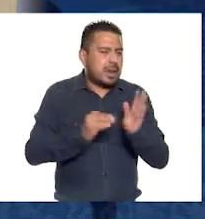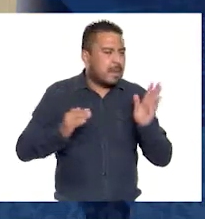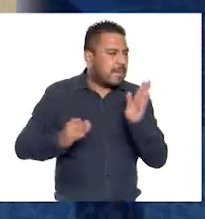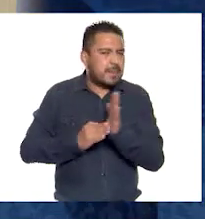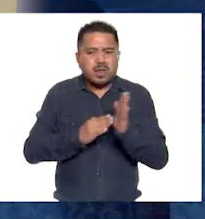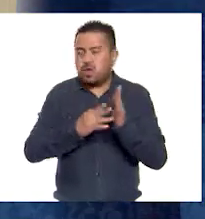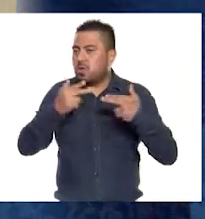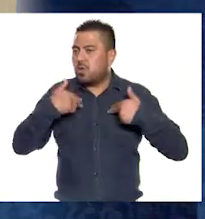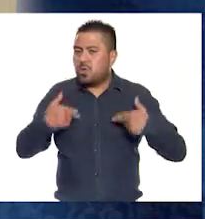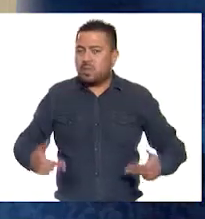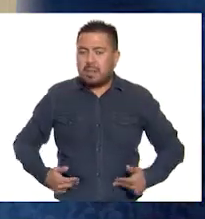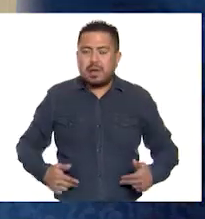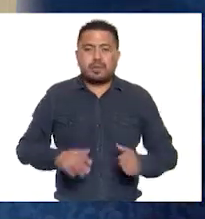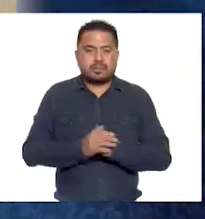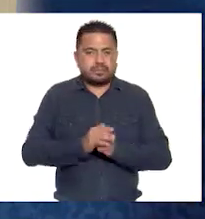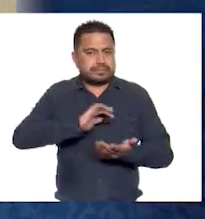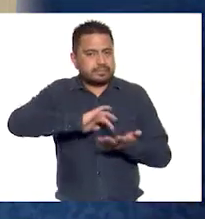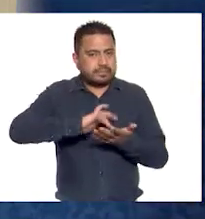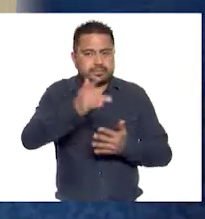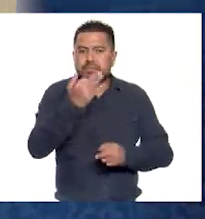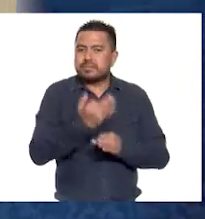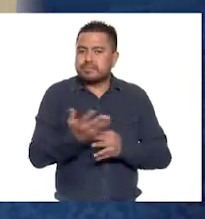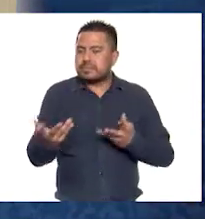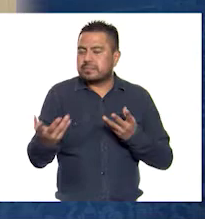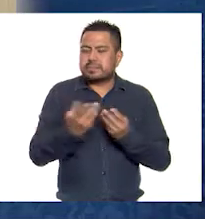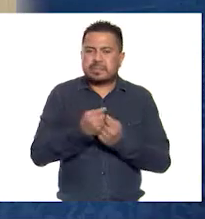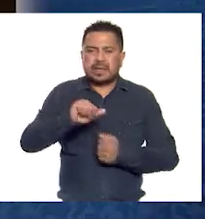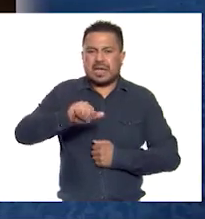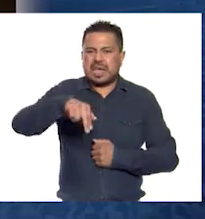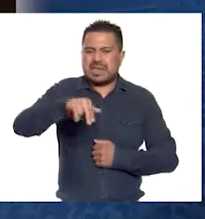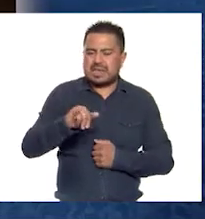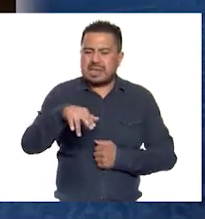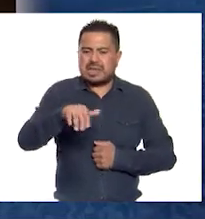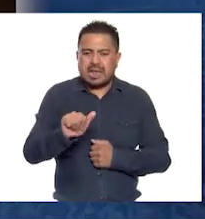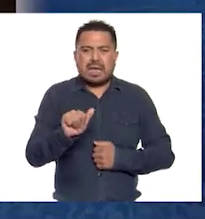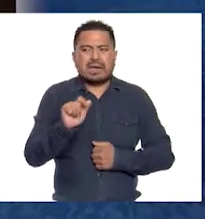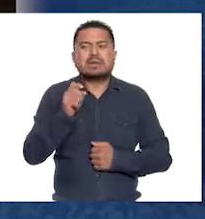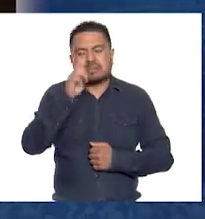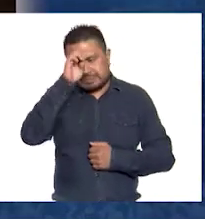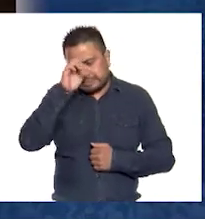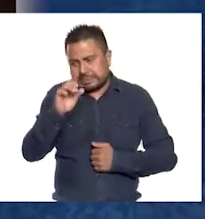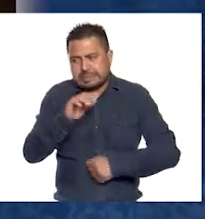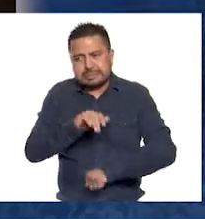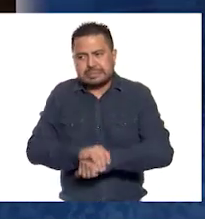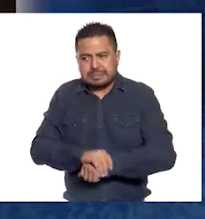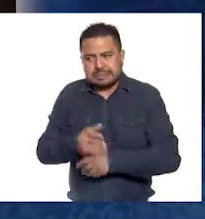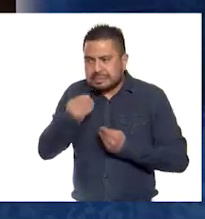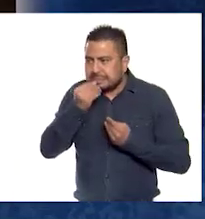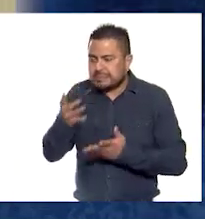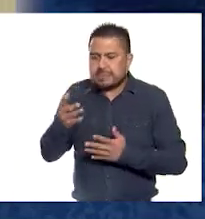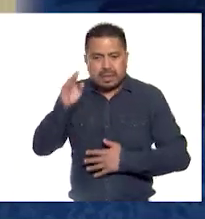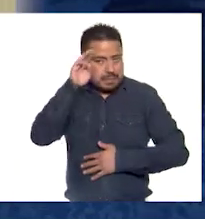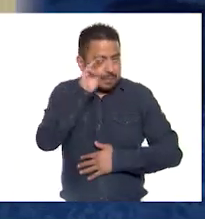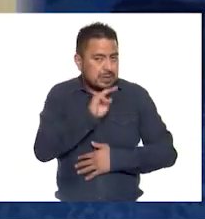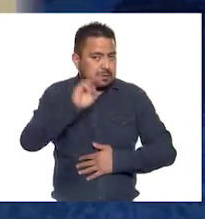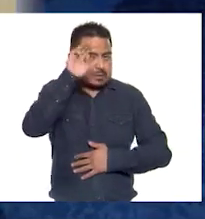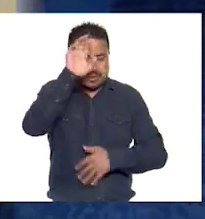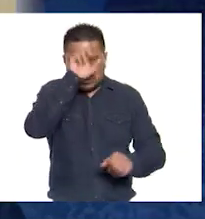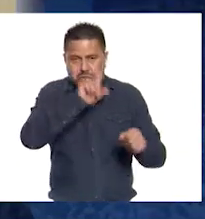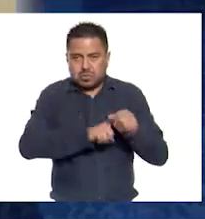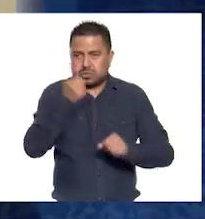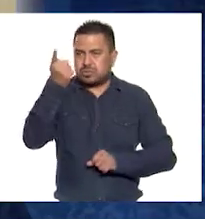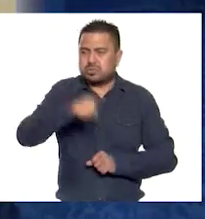de seres humanos. Y agradezco la presencia de Amina Al-Yeraji, entrañable amiga, ministra de culto de la